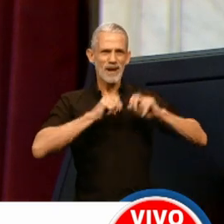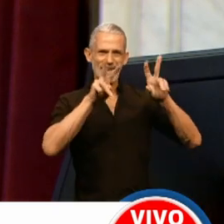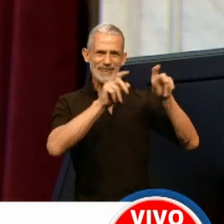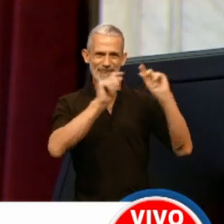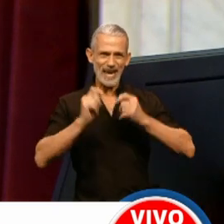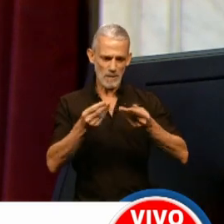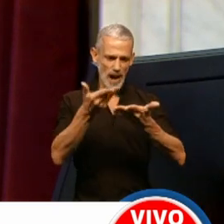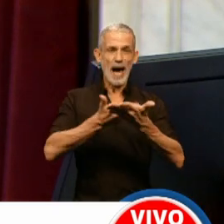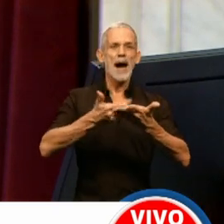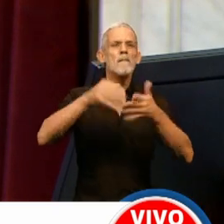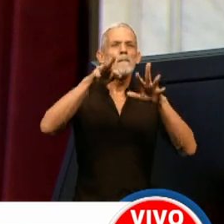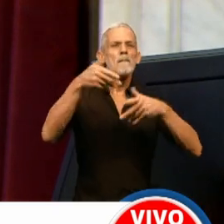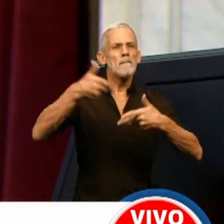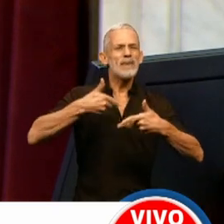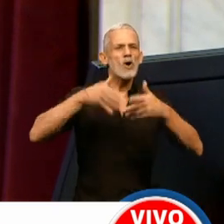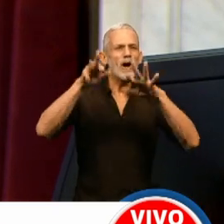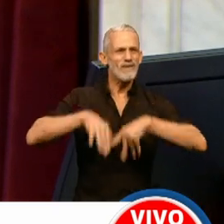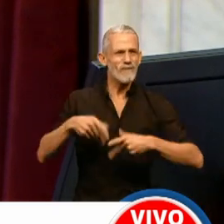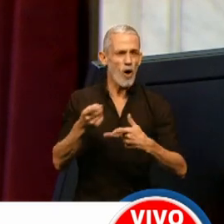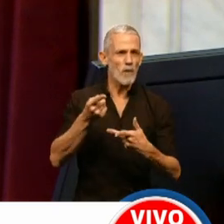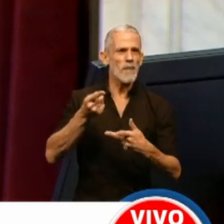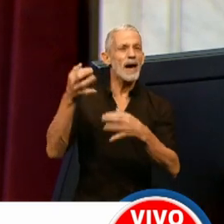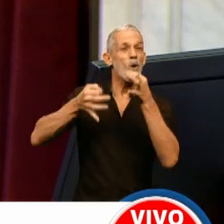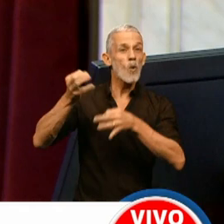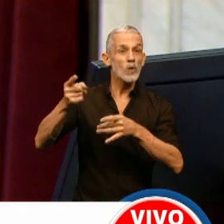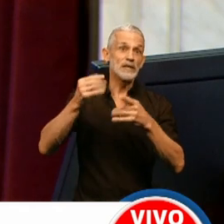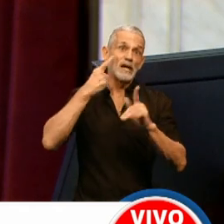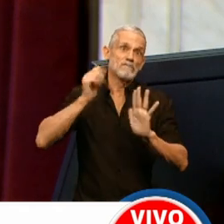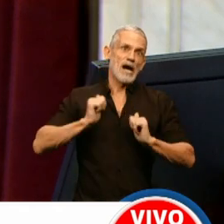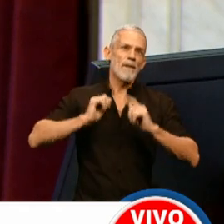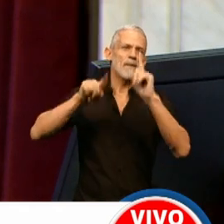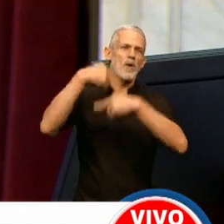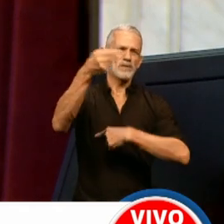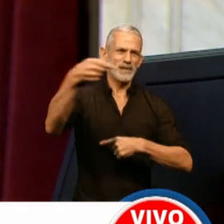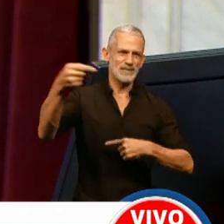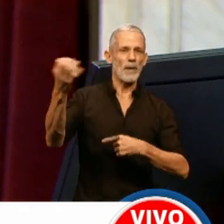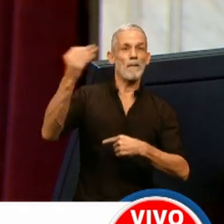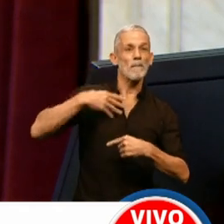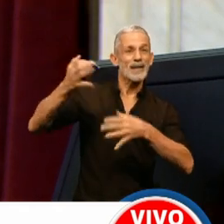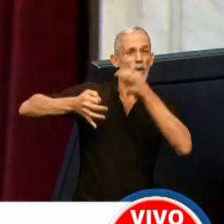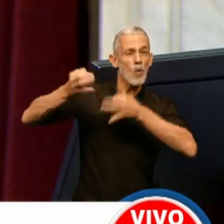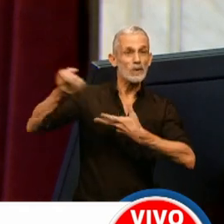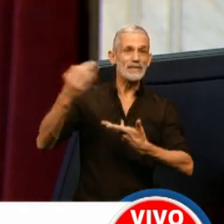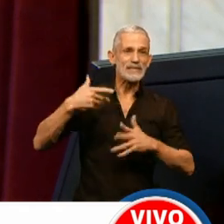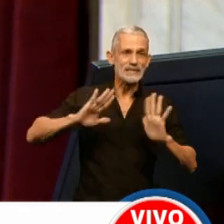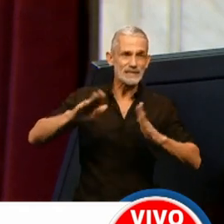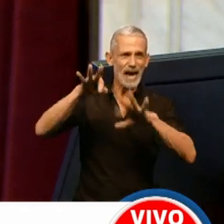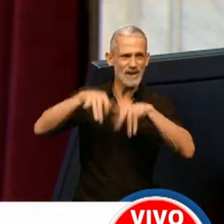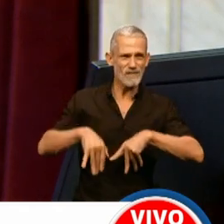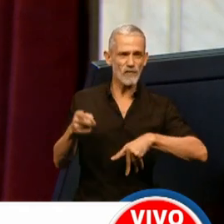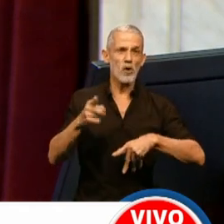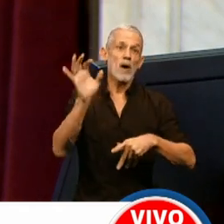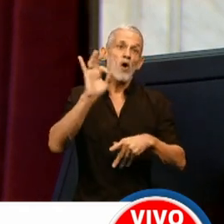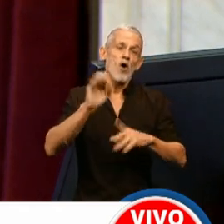pidió un informe de la justicia y esperamos que la semana que viene se ha remitido si no va a ser también